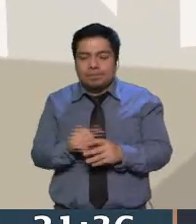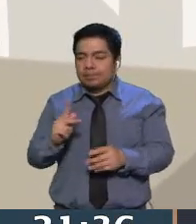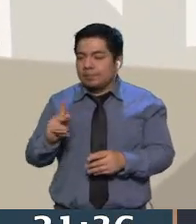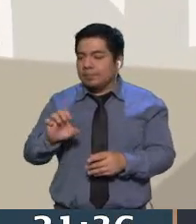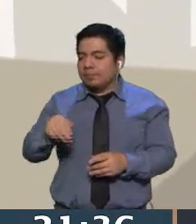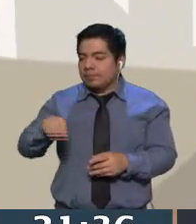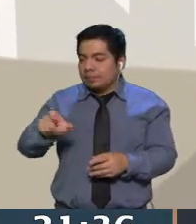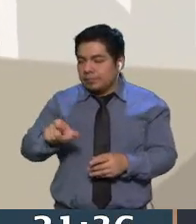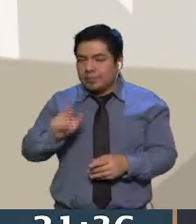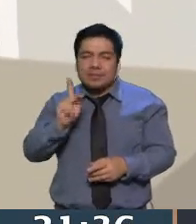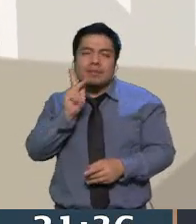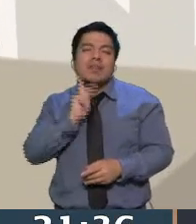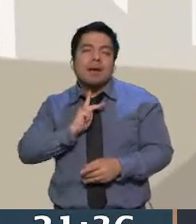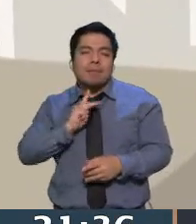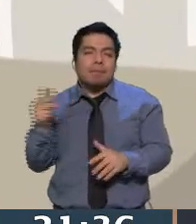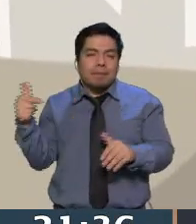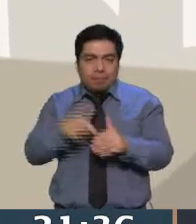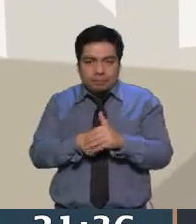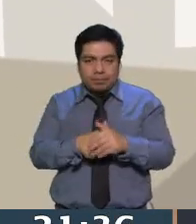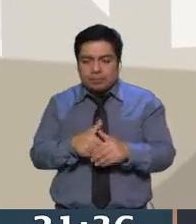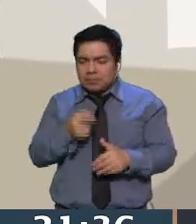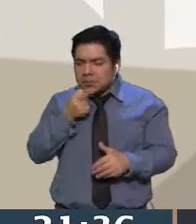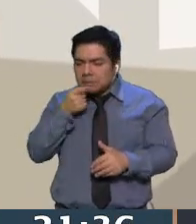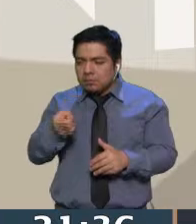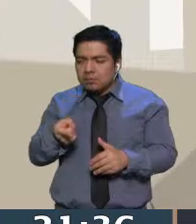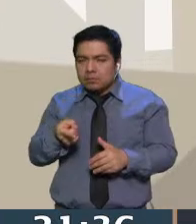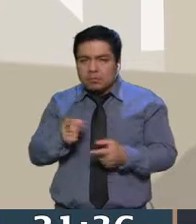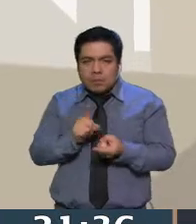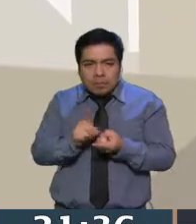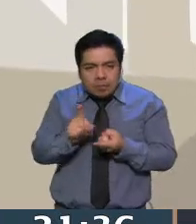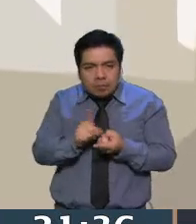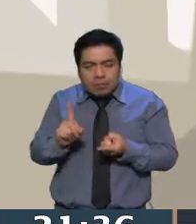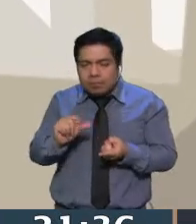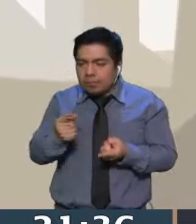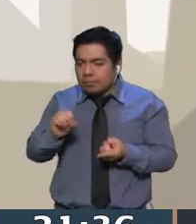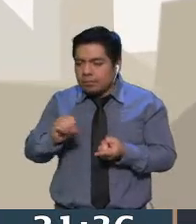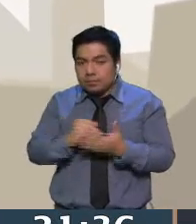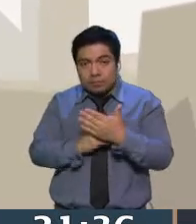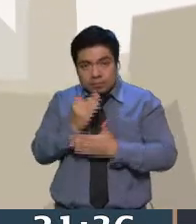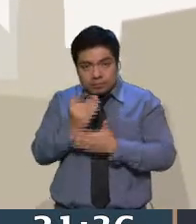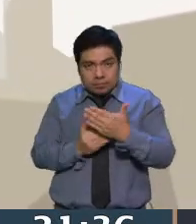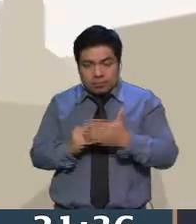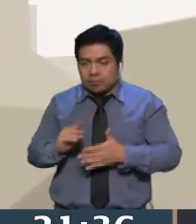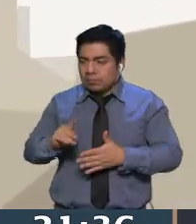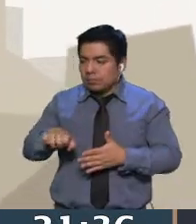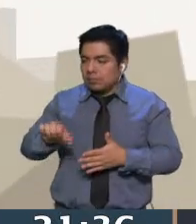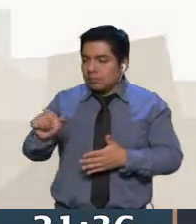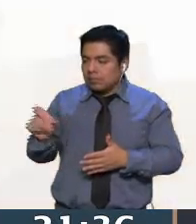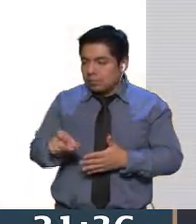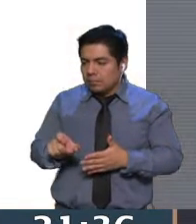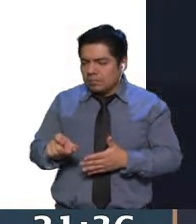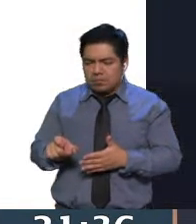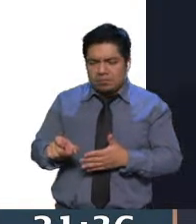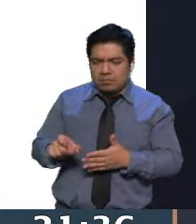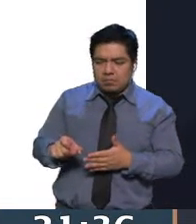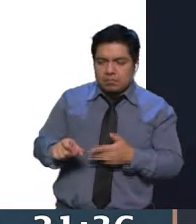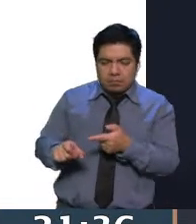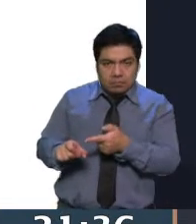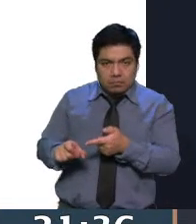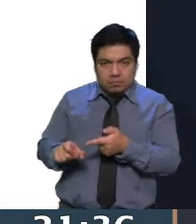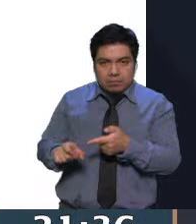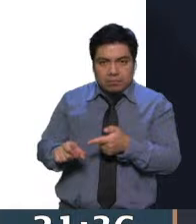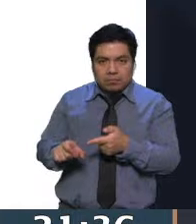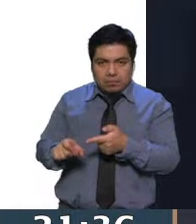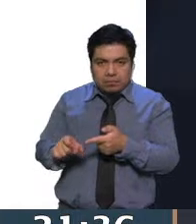Pemex, que se haya filtrado la base de datos de facturación de Pemex. Esto justamente